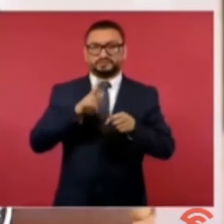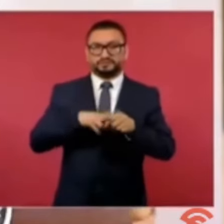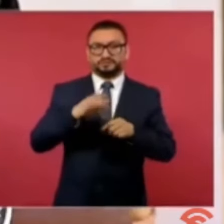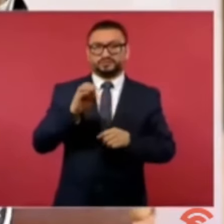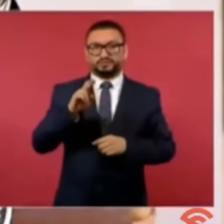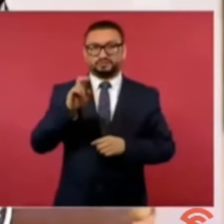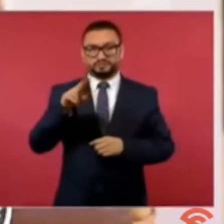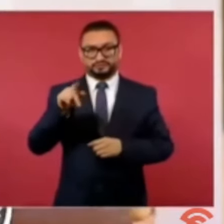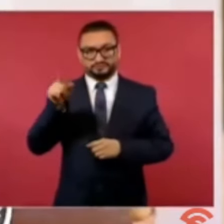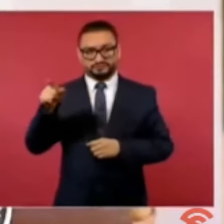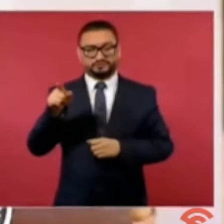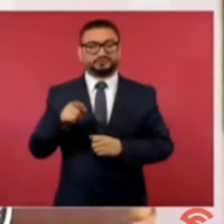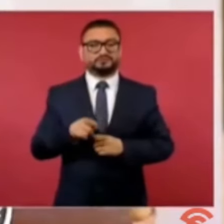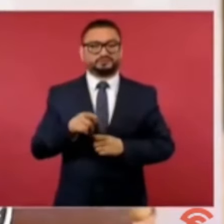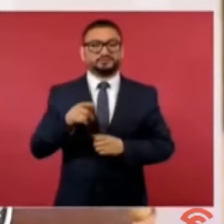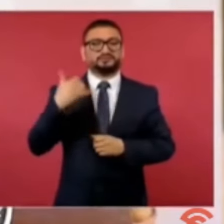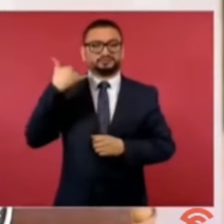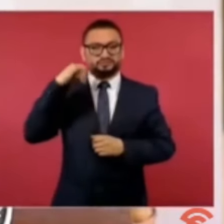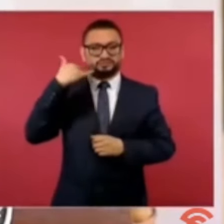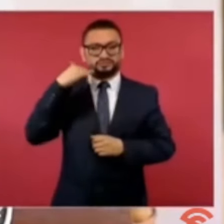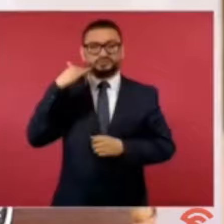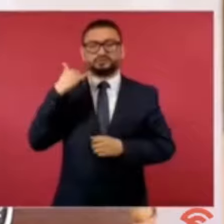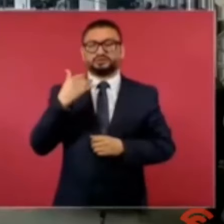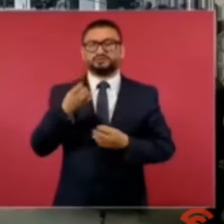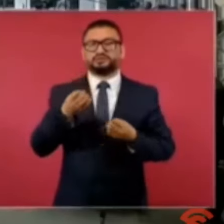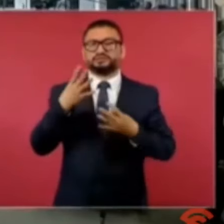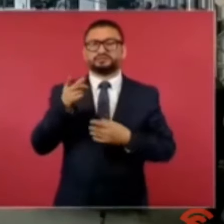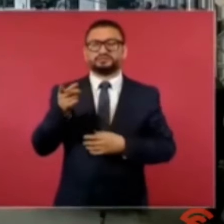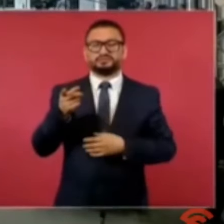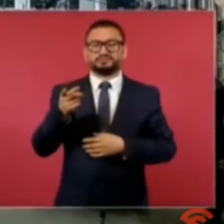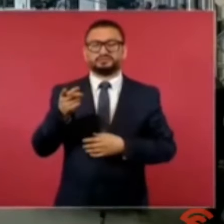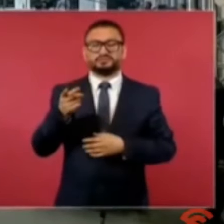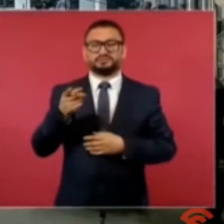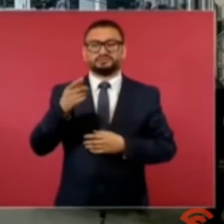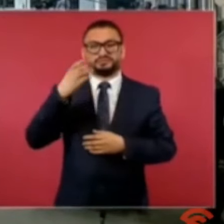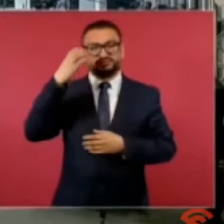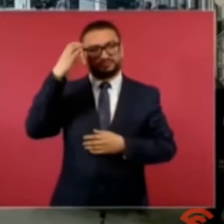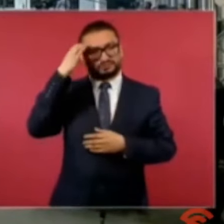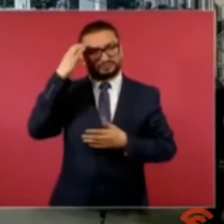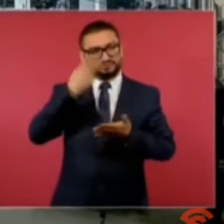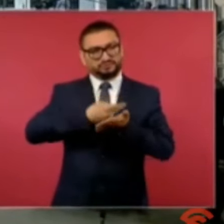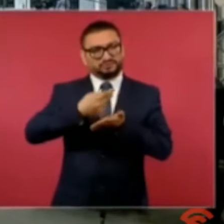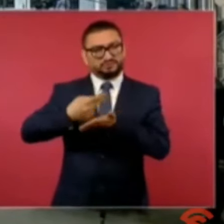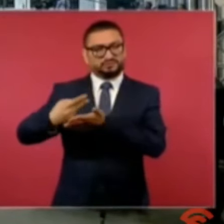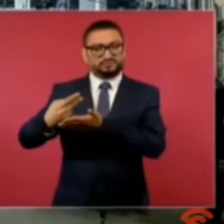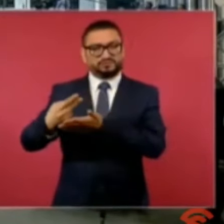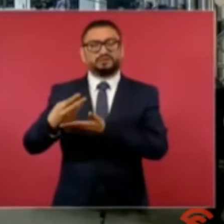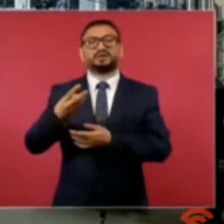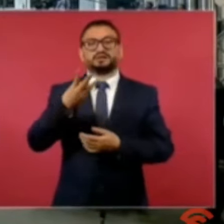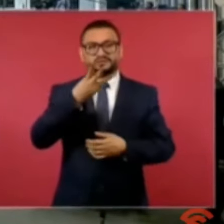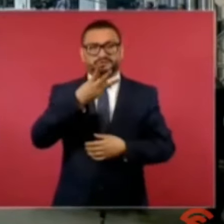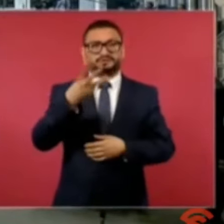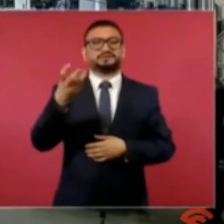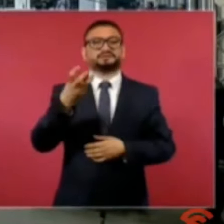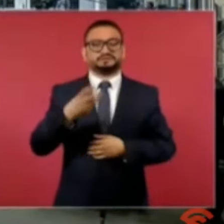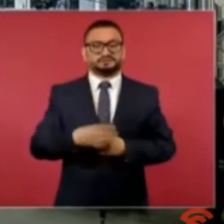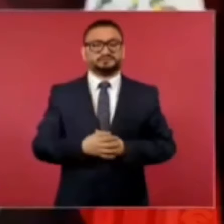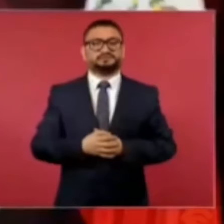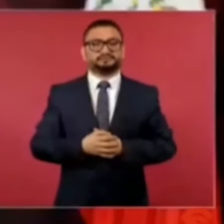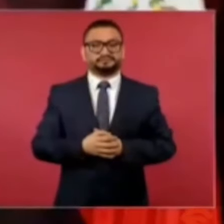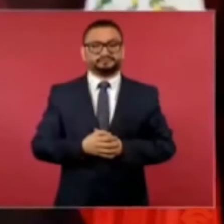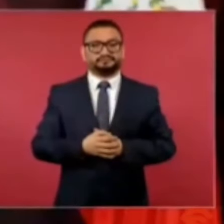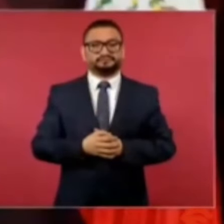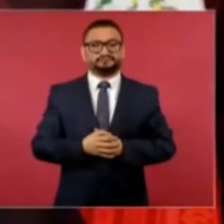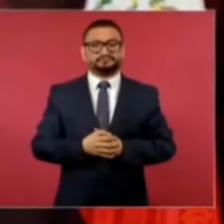de Yucatán ¿cuántas camas? 300 300 camas